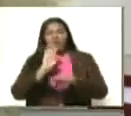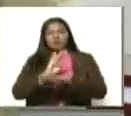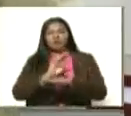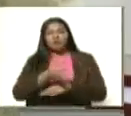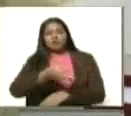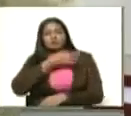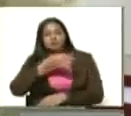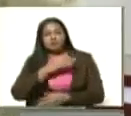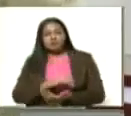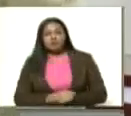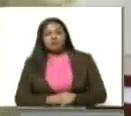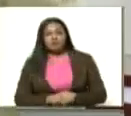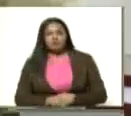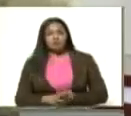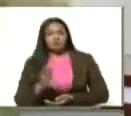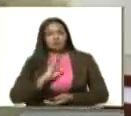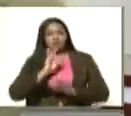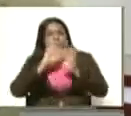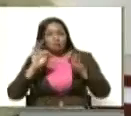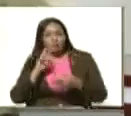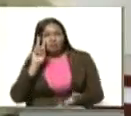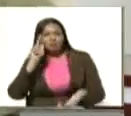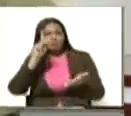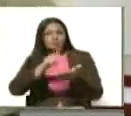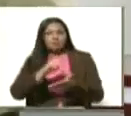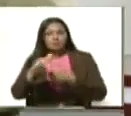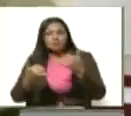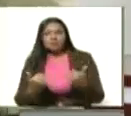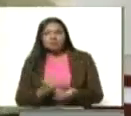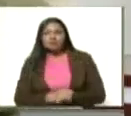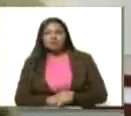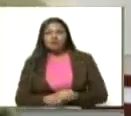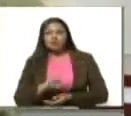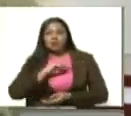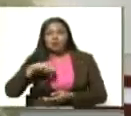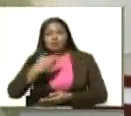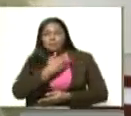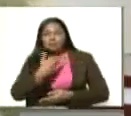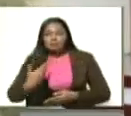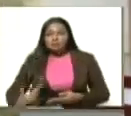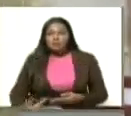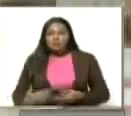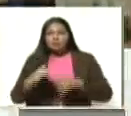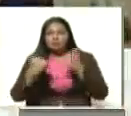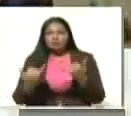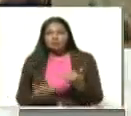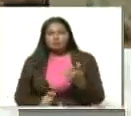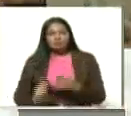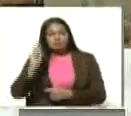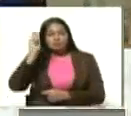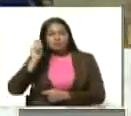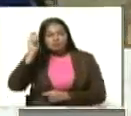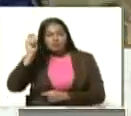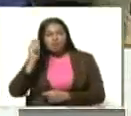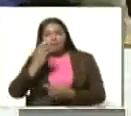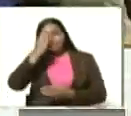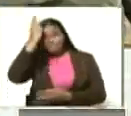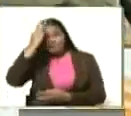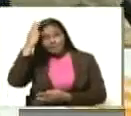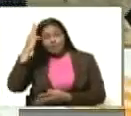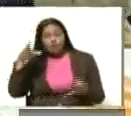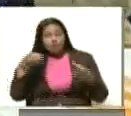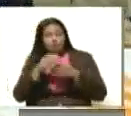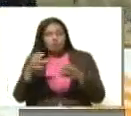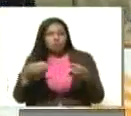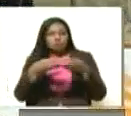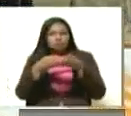Social, Democracia Participativa, que eso, el presidente es nuestro diputado Pedro Infante. Ahí hay una